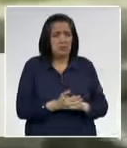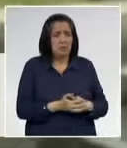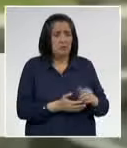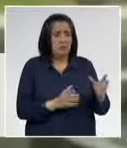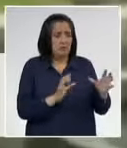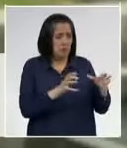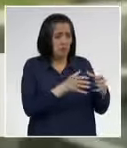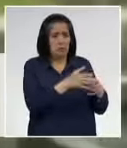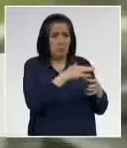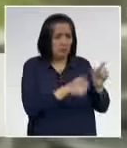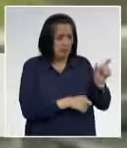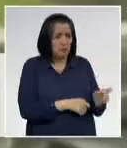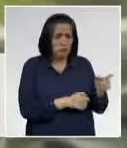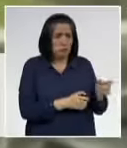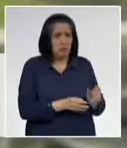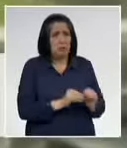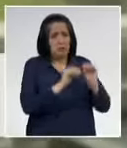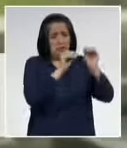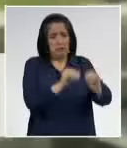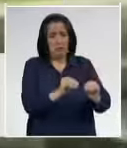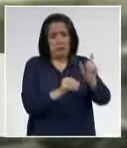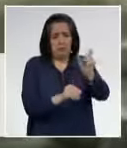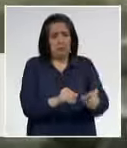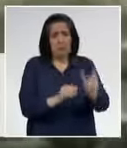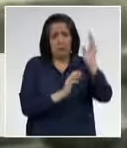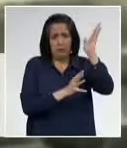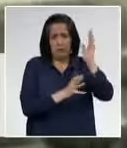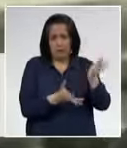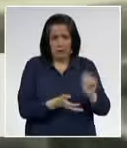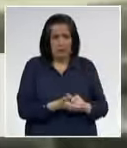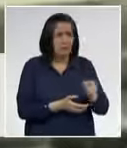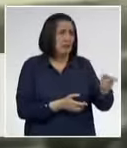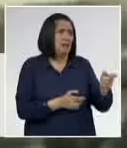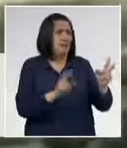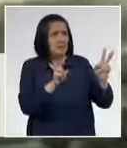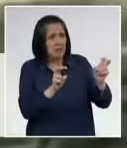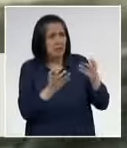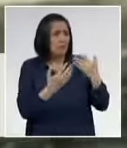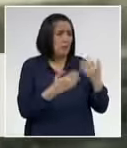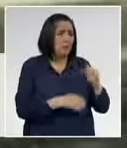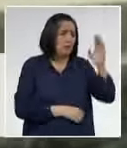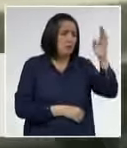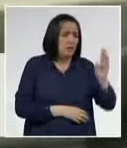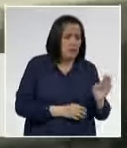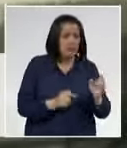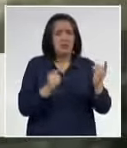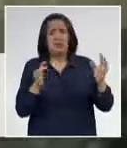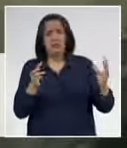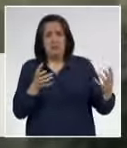headhunter, una persona que les pone un conferencista. Y esto era para hablar sobre la relación Brasil-Perú y sobre